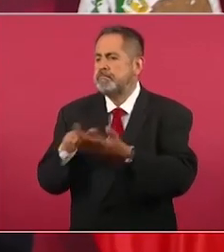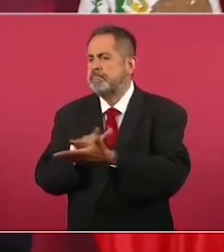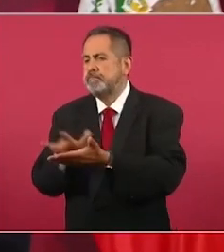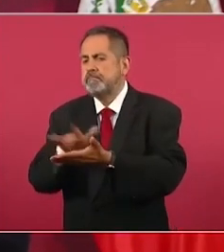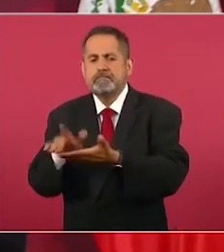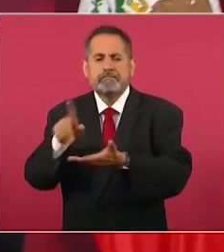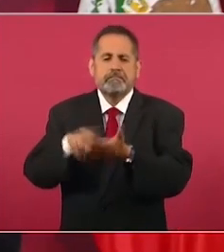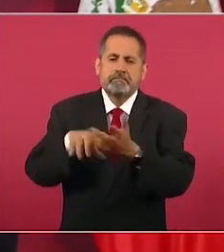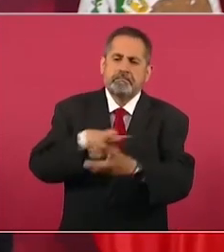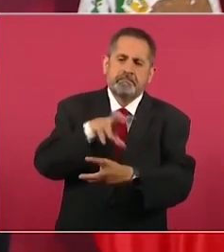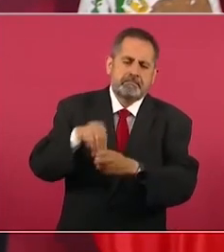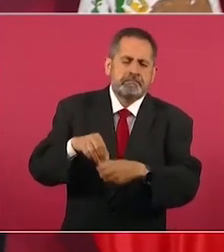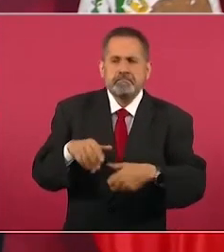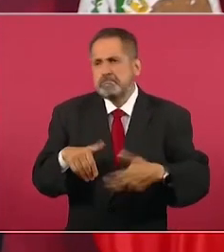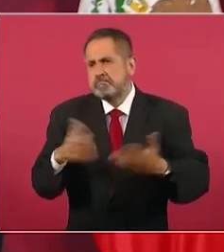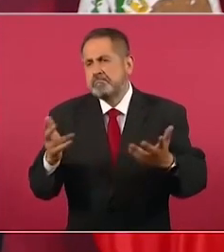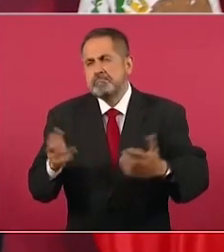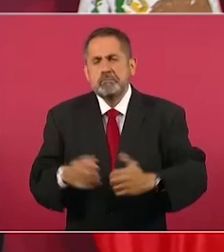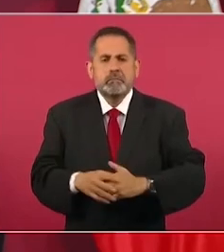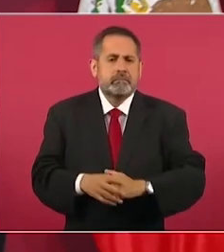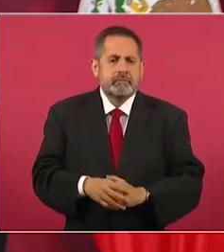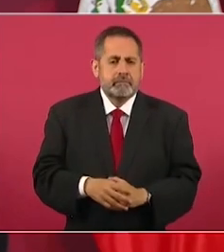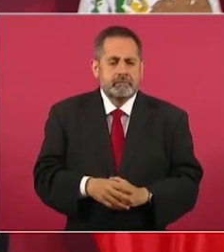de infraestructura,